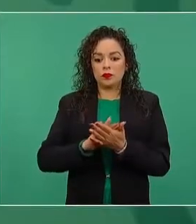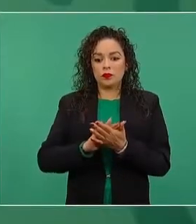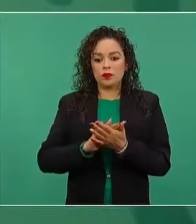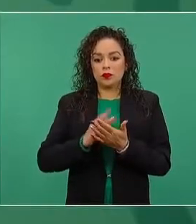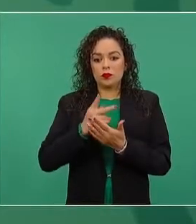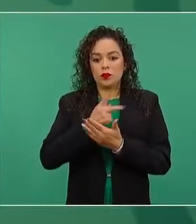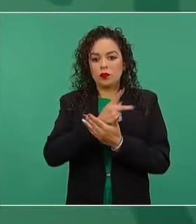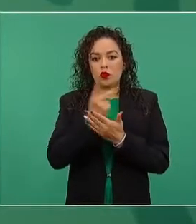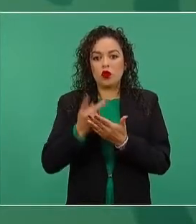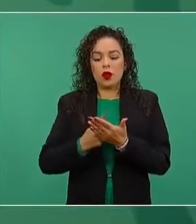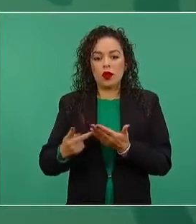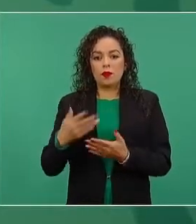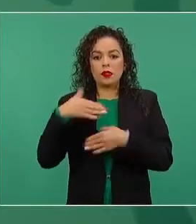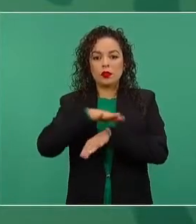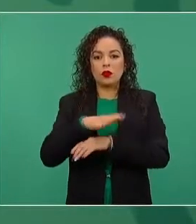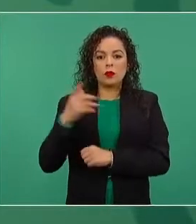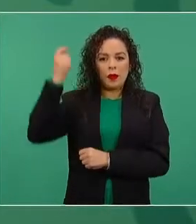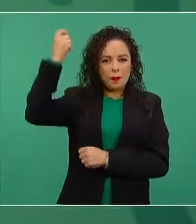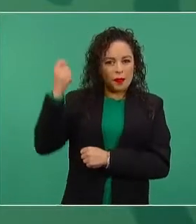de la pensión.